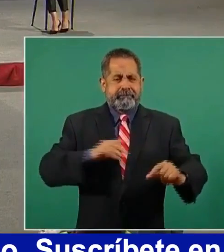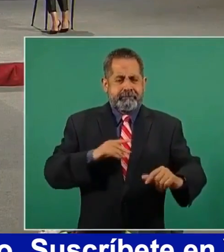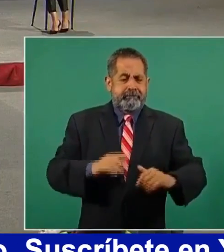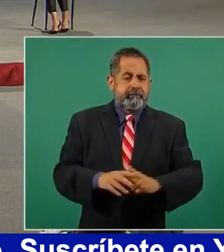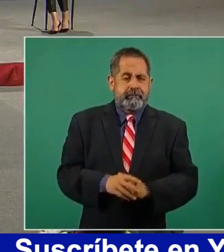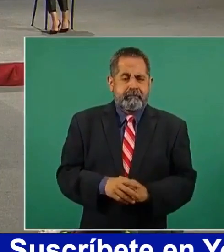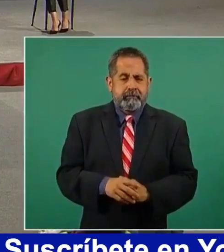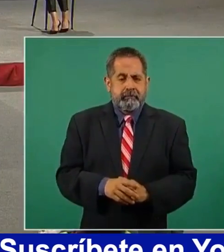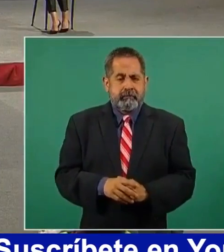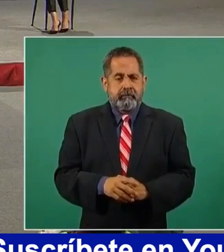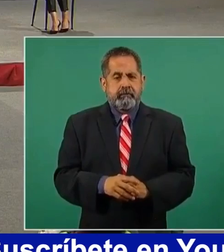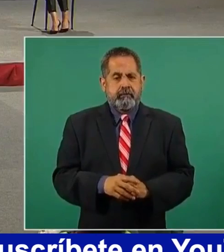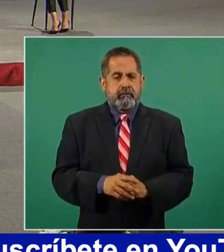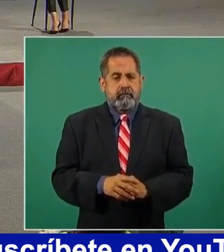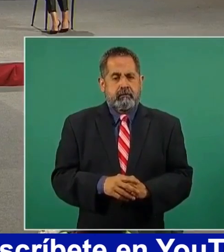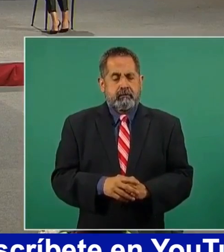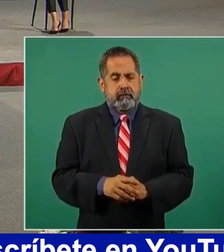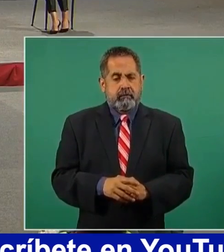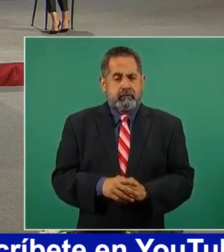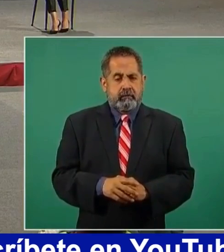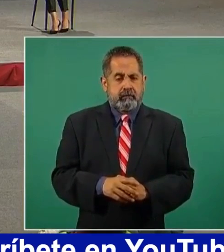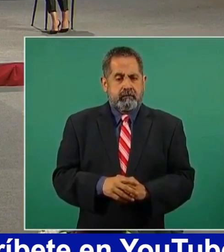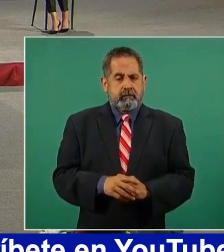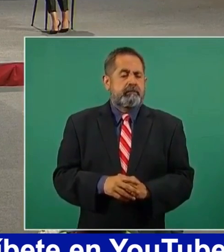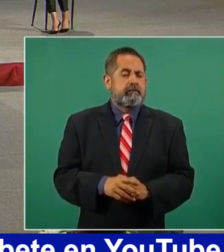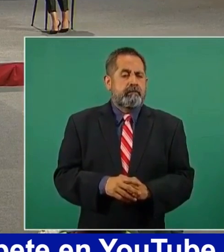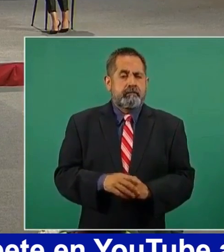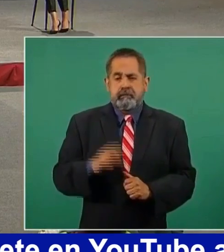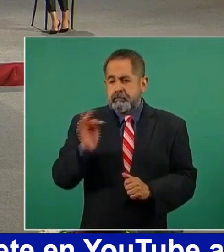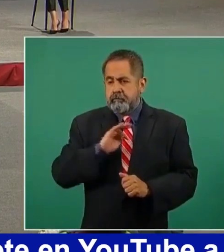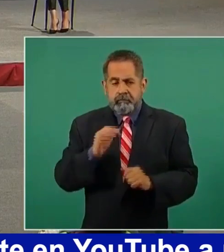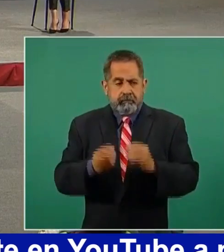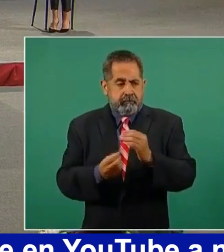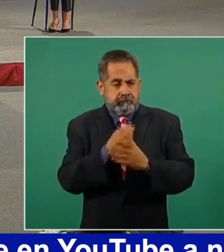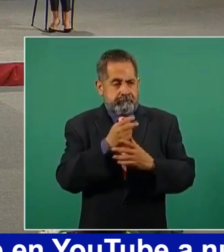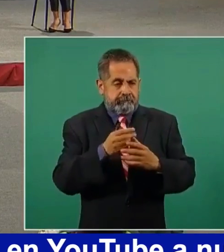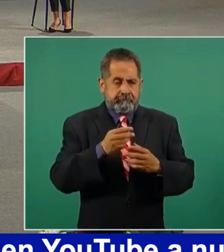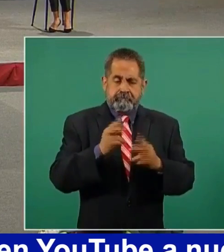a lo mejor no está actualizada la lista,